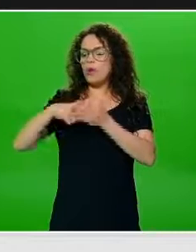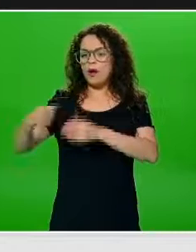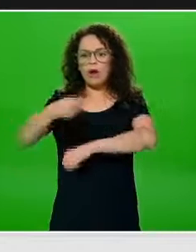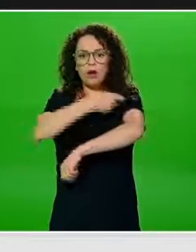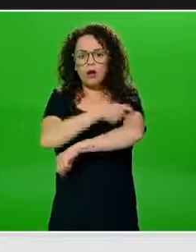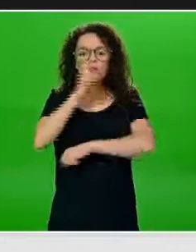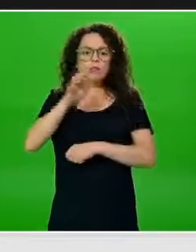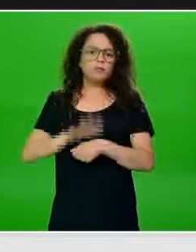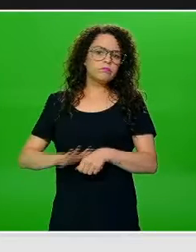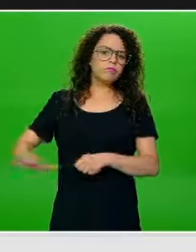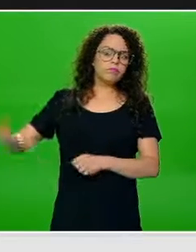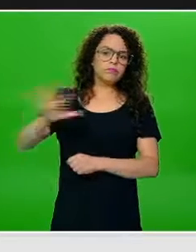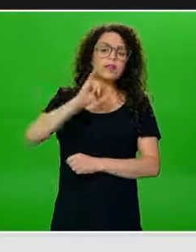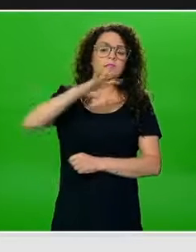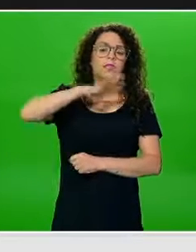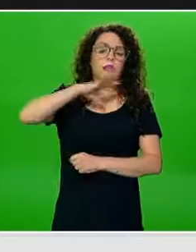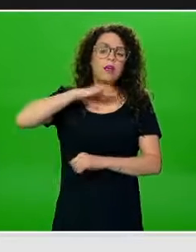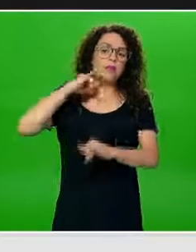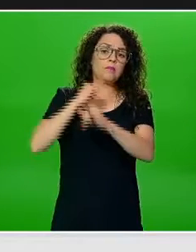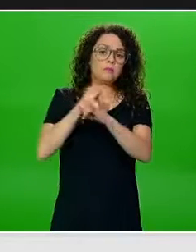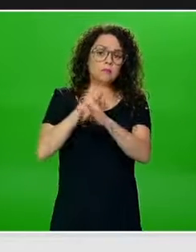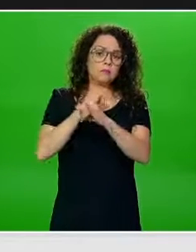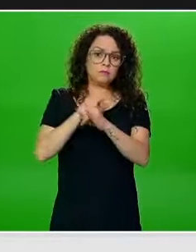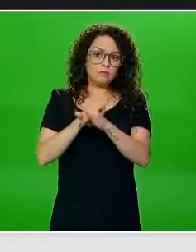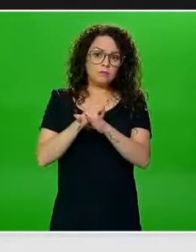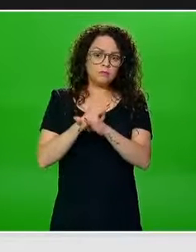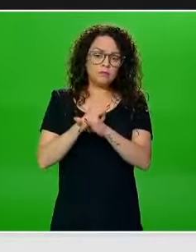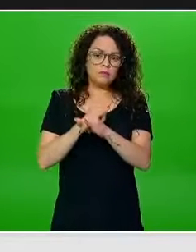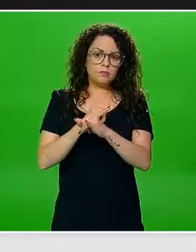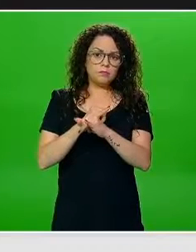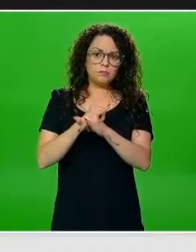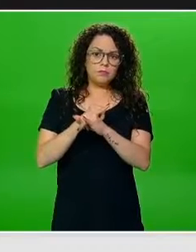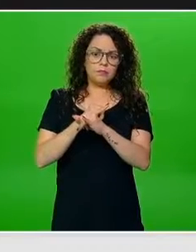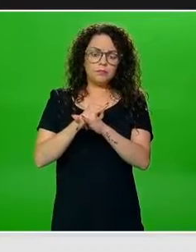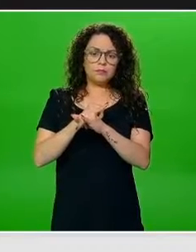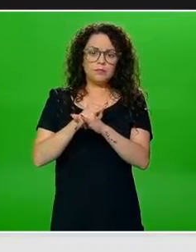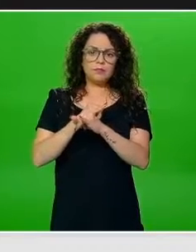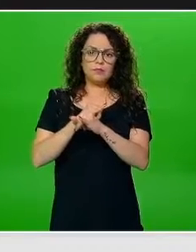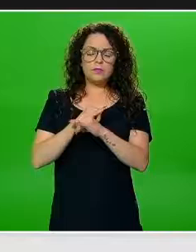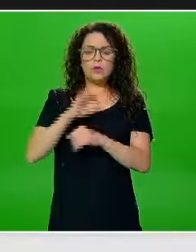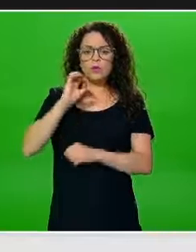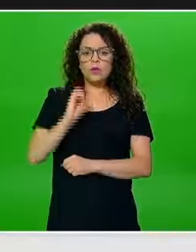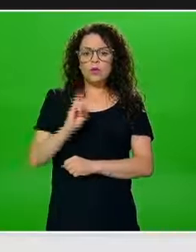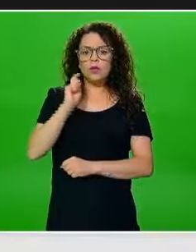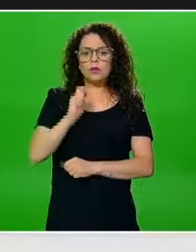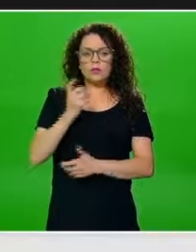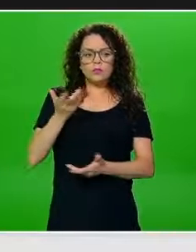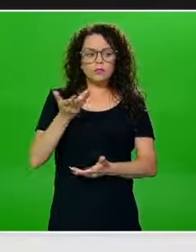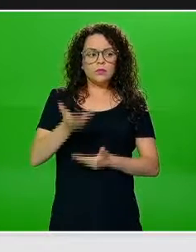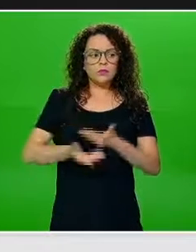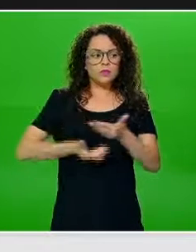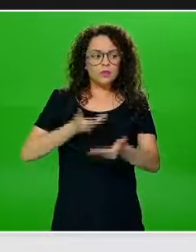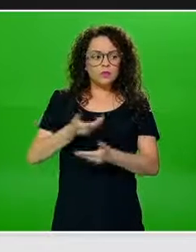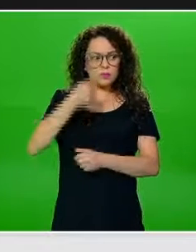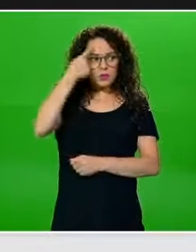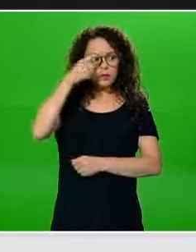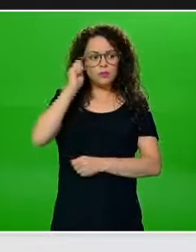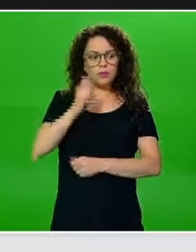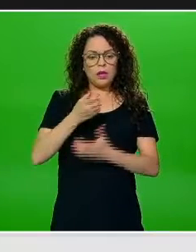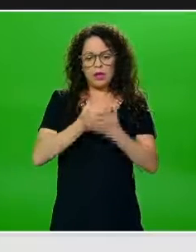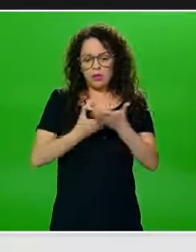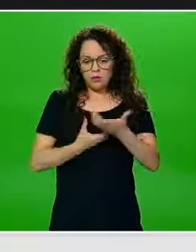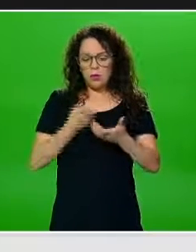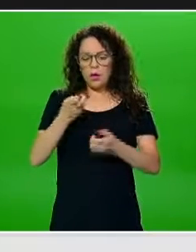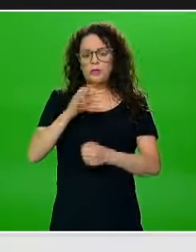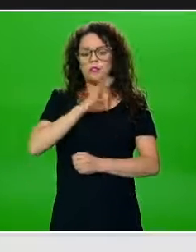de Internet. Recordar que al menos tendría que tener cobertura de tipo servicio celular para que los dispositivos puedan